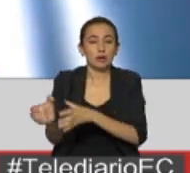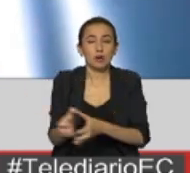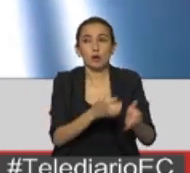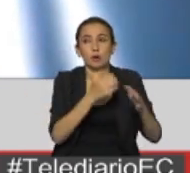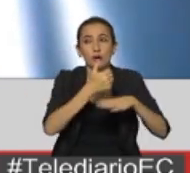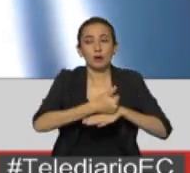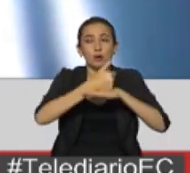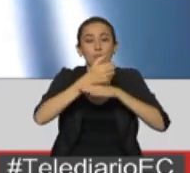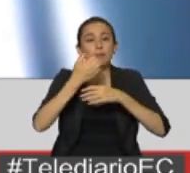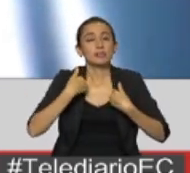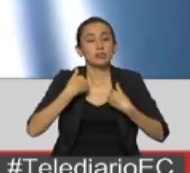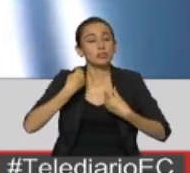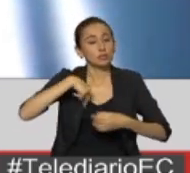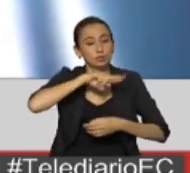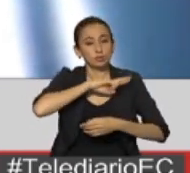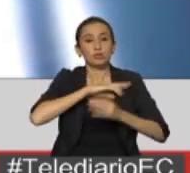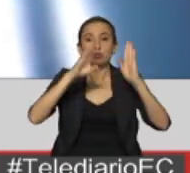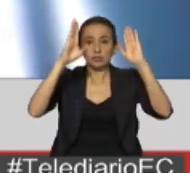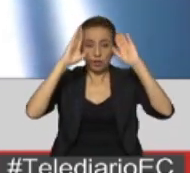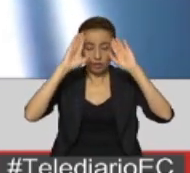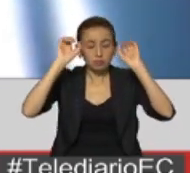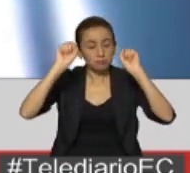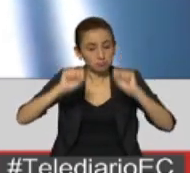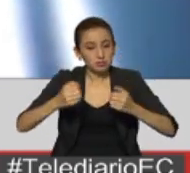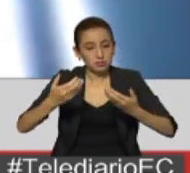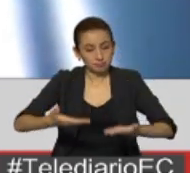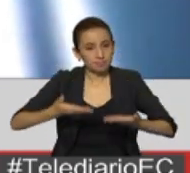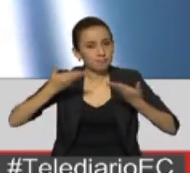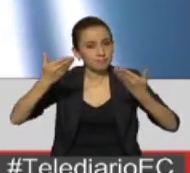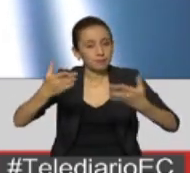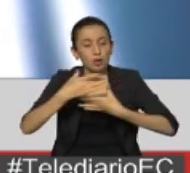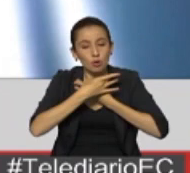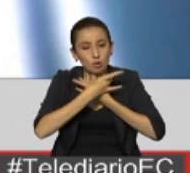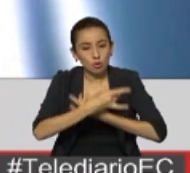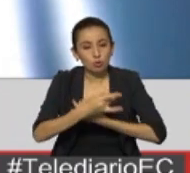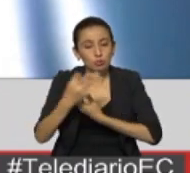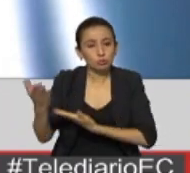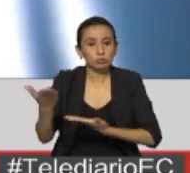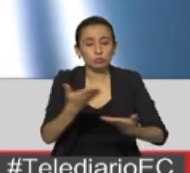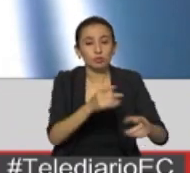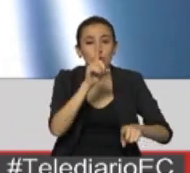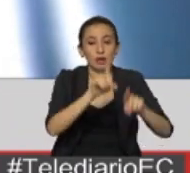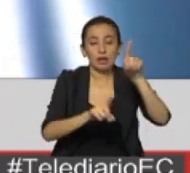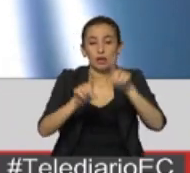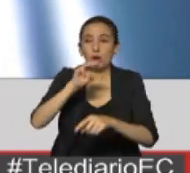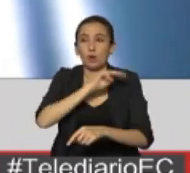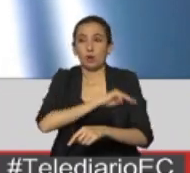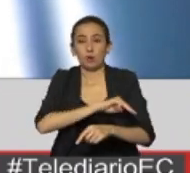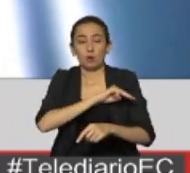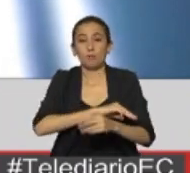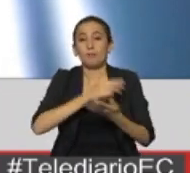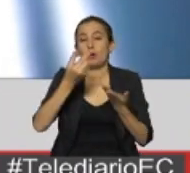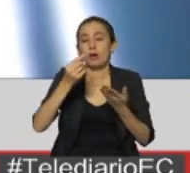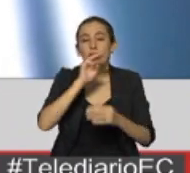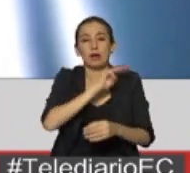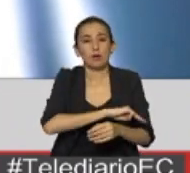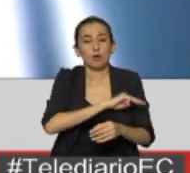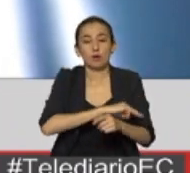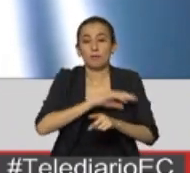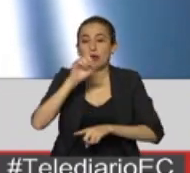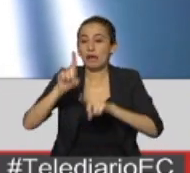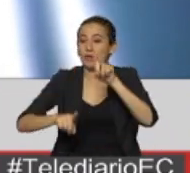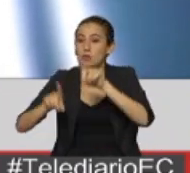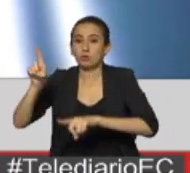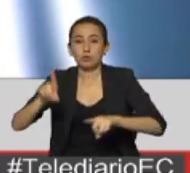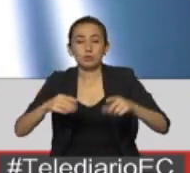nosotros a orden, estamos para atenderlos. La mayoría de gobiernos autónomos descentralizados tienen a los gerentes de las